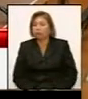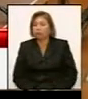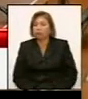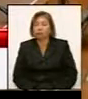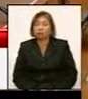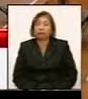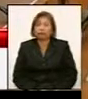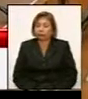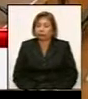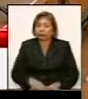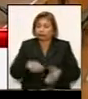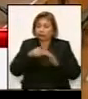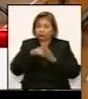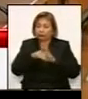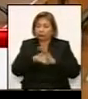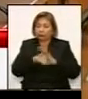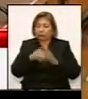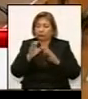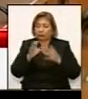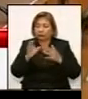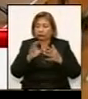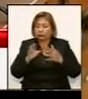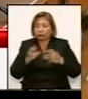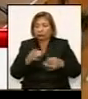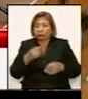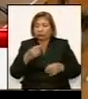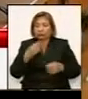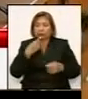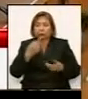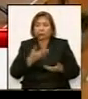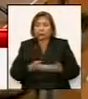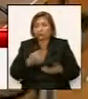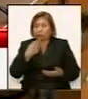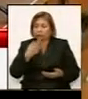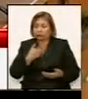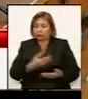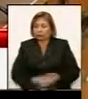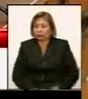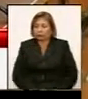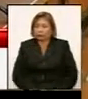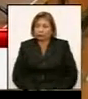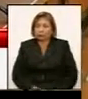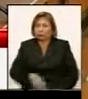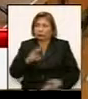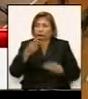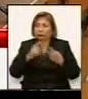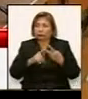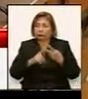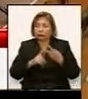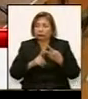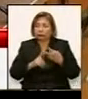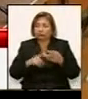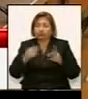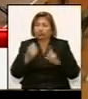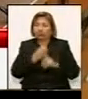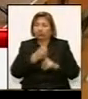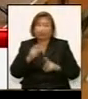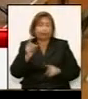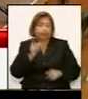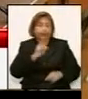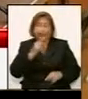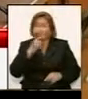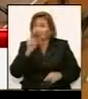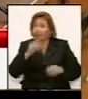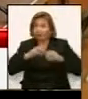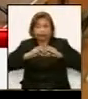cuento en profundidad las características de estos hitos de violencia por esto segundo punto también estas violencias nos hablan de